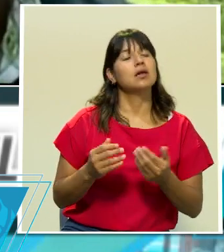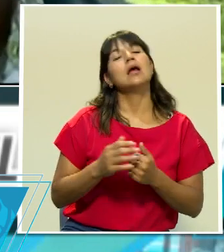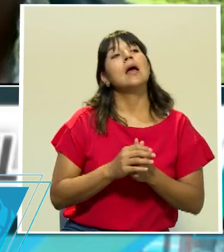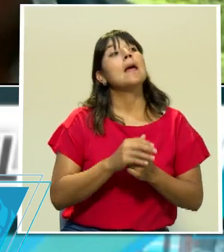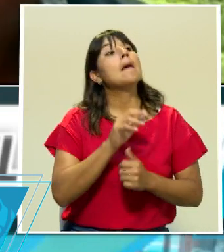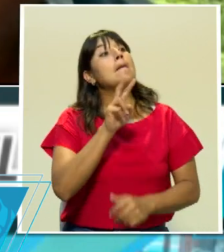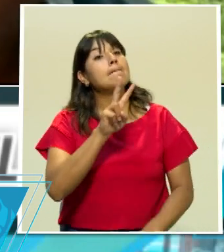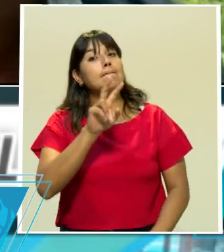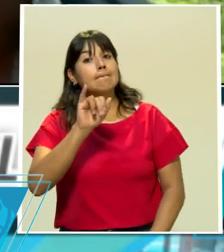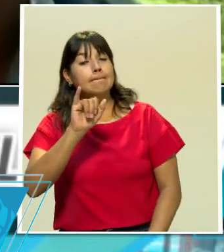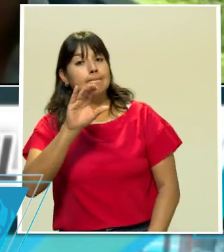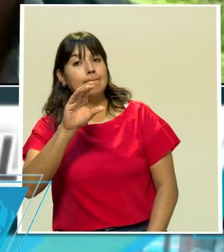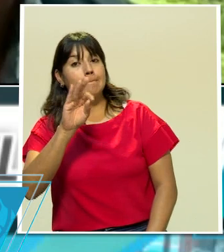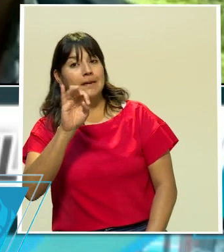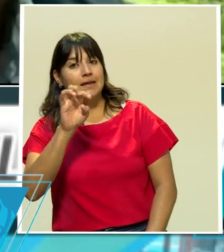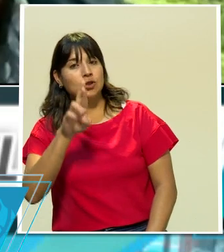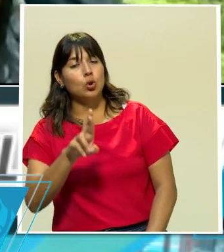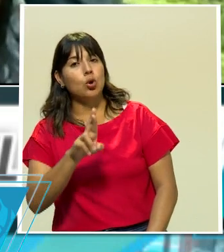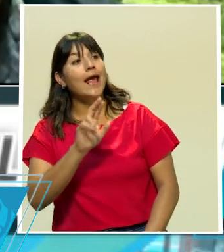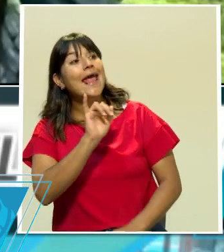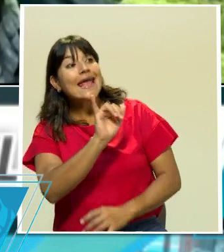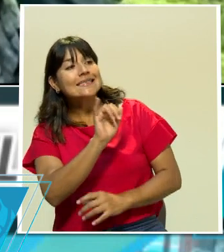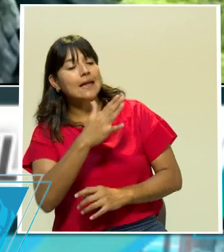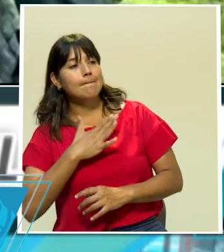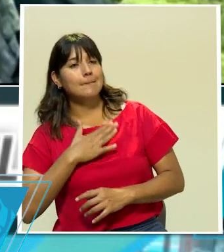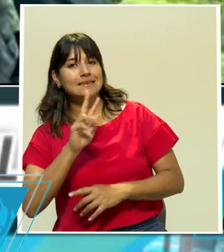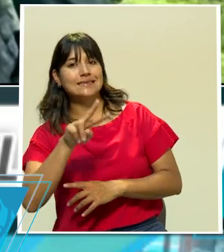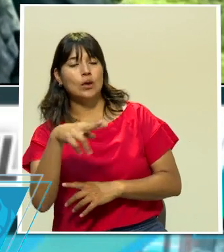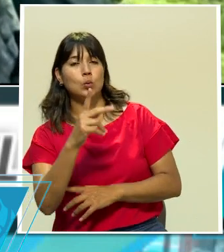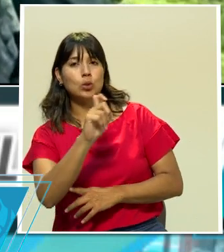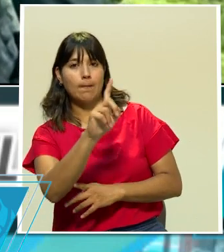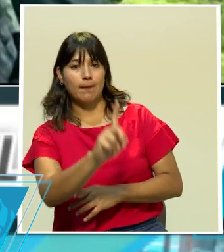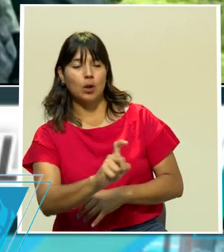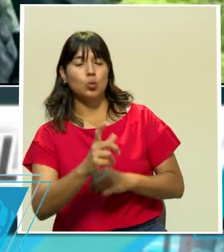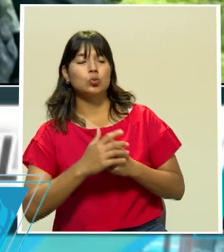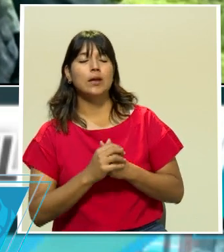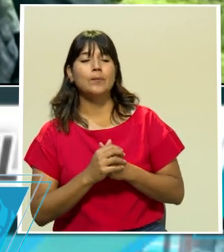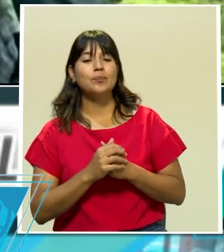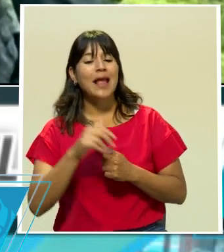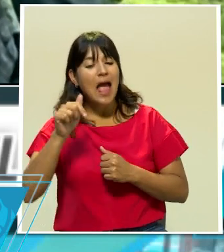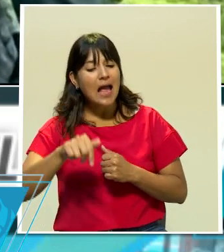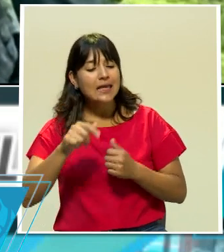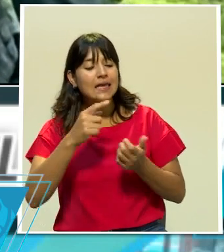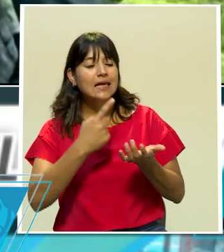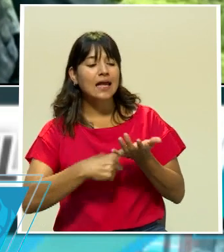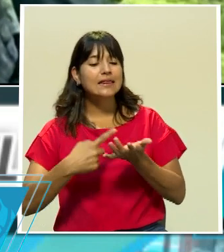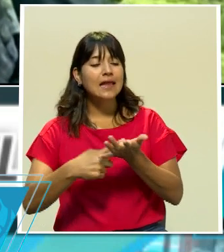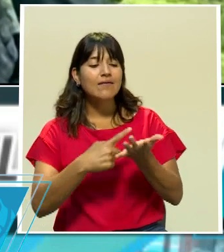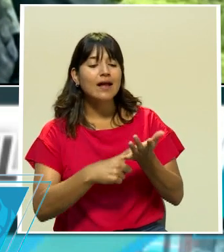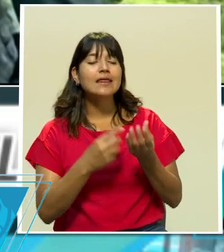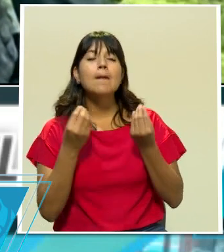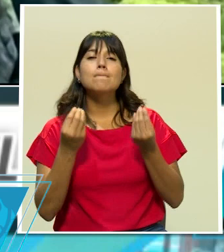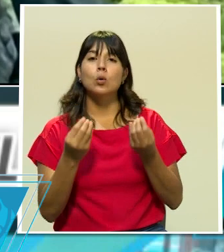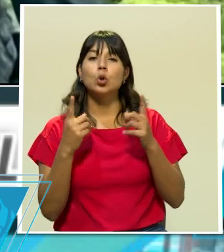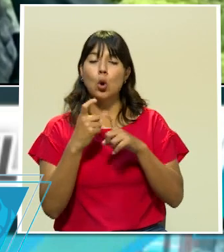Víctor, precisamente, justamente ahí va mi segunda pregunta. En todo este debate es muy complejo